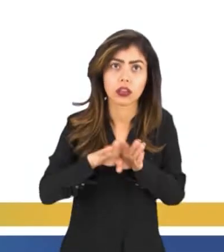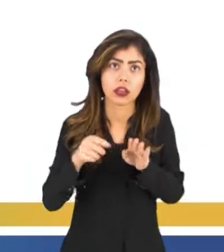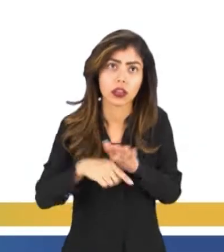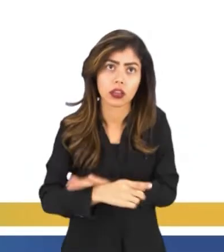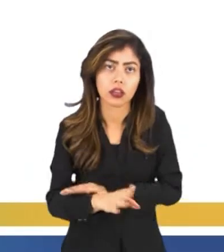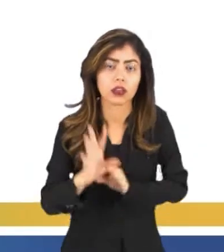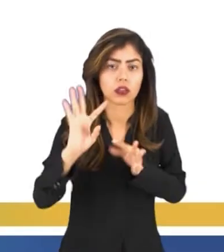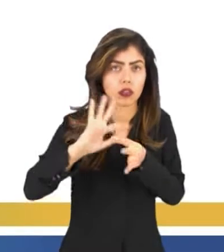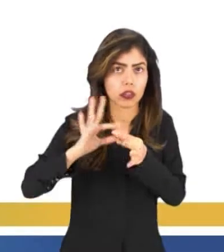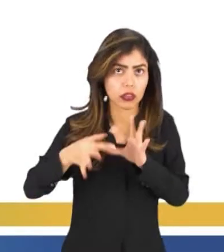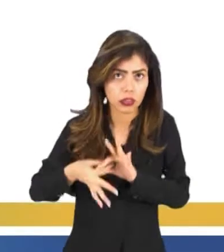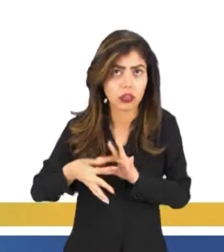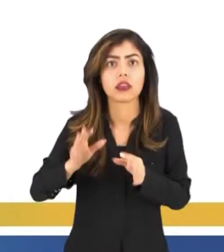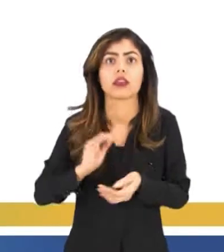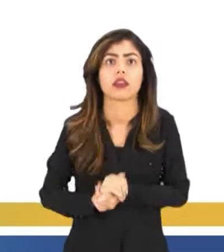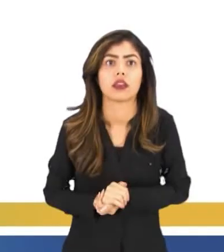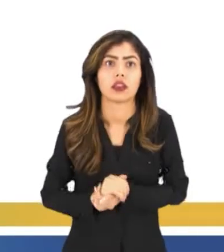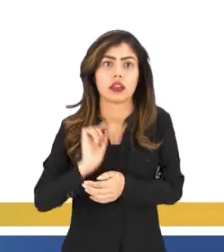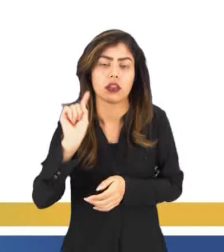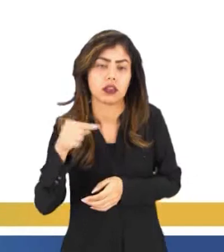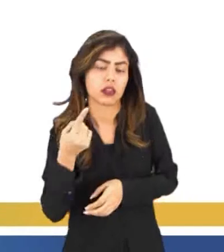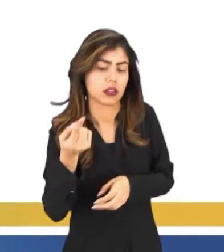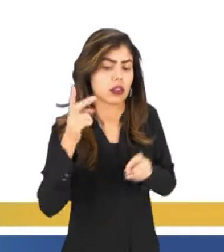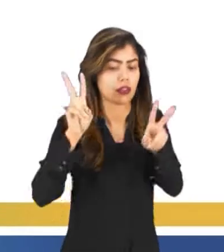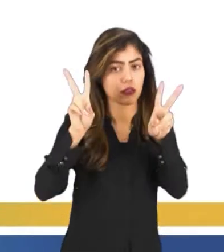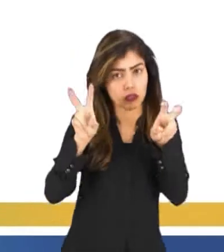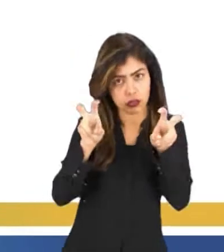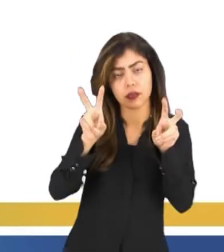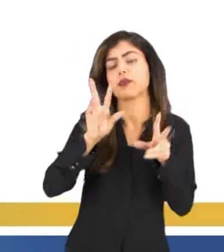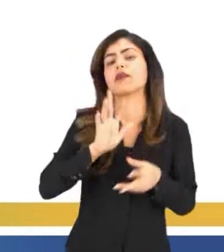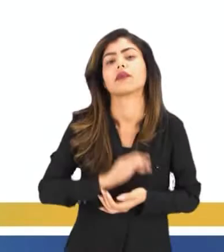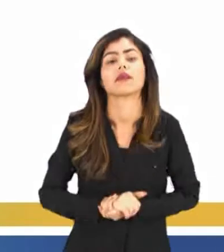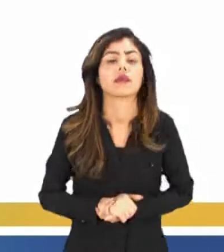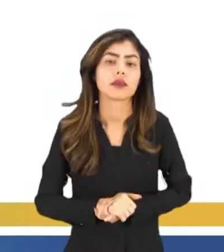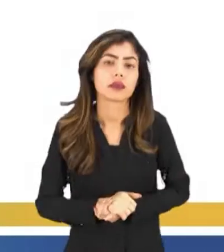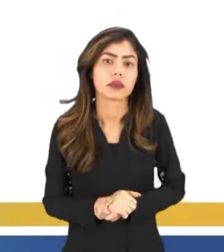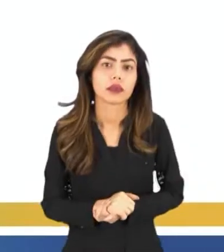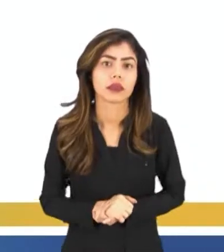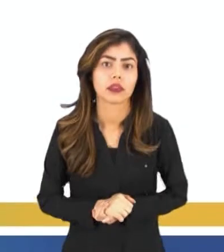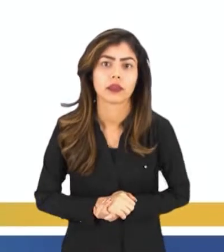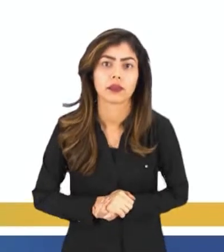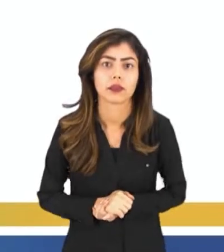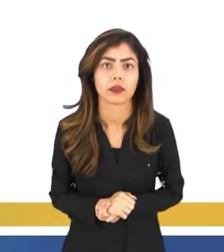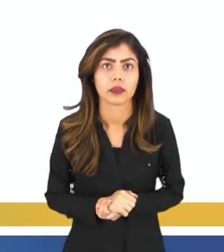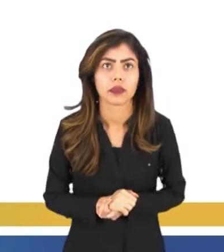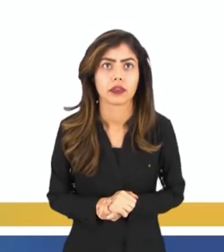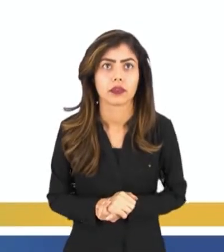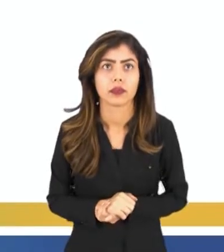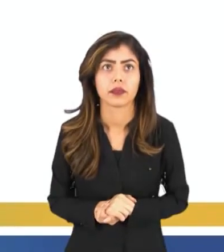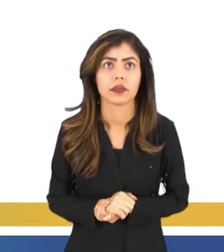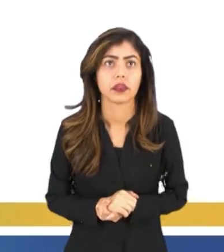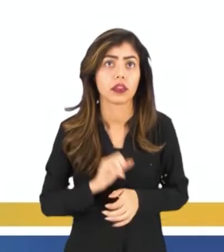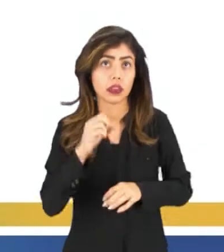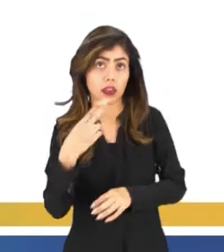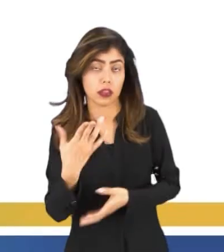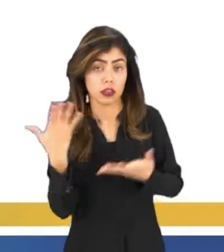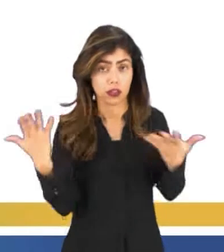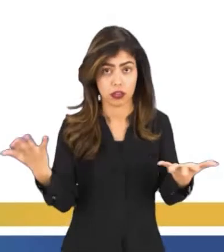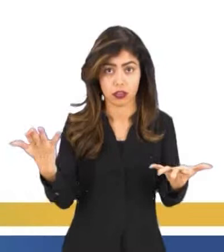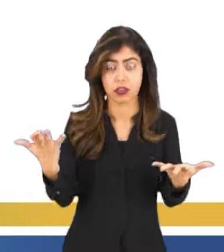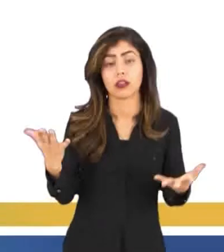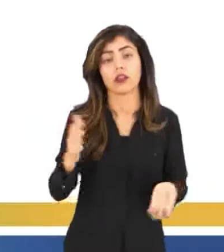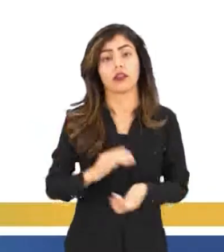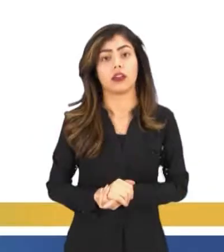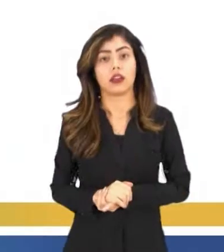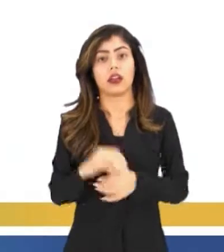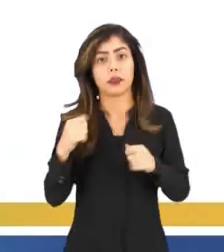consecuencia lógica y coherente dentro de un determinado contexto y que aborda un determinado tema